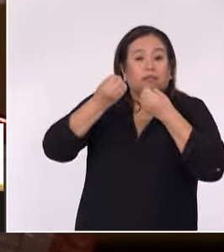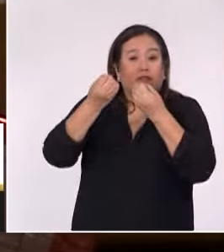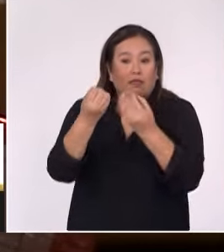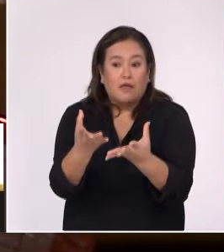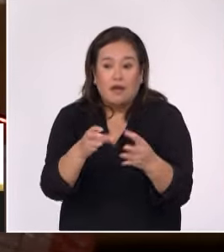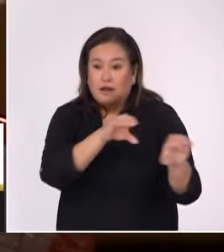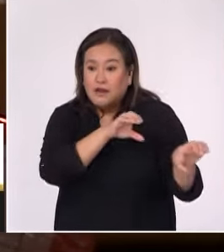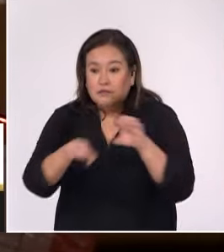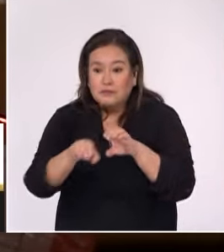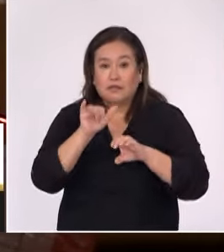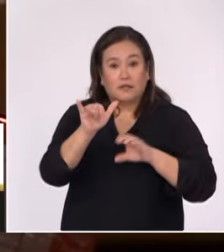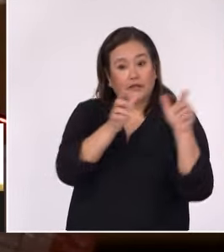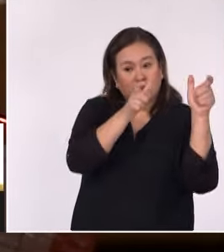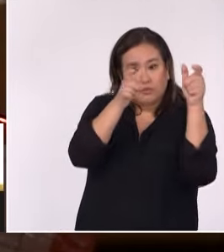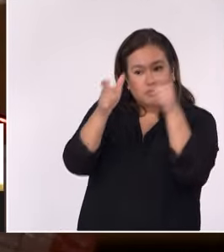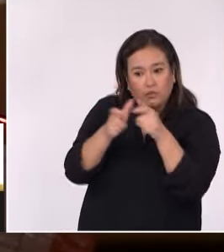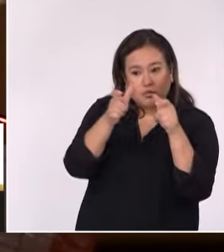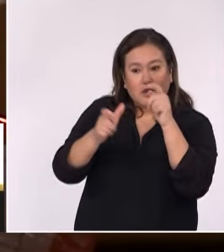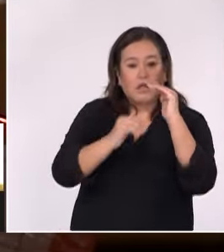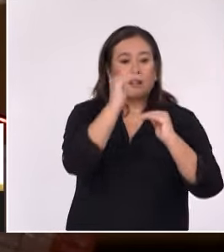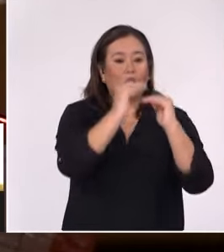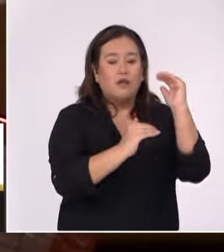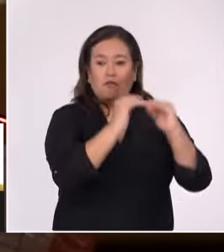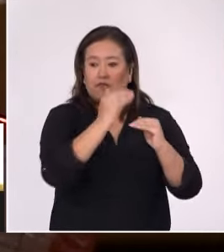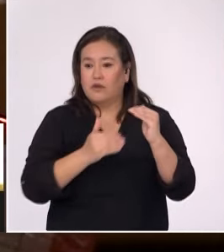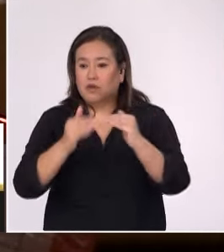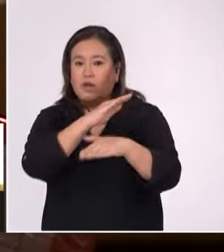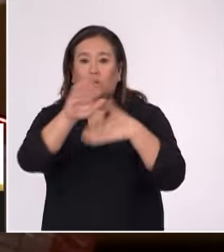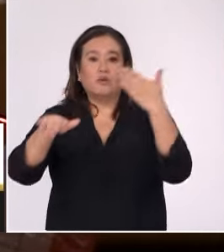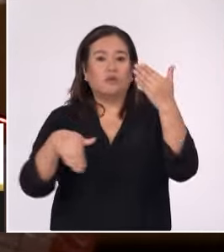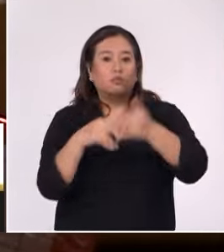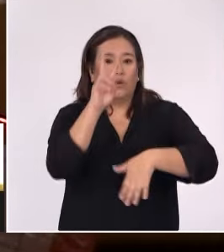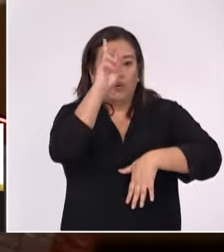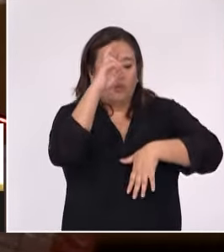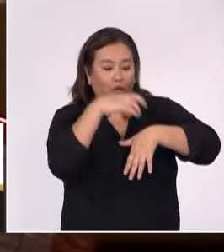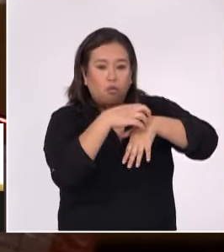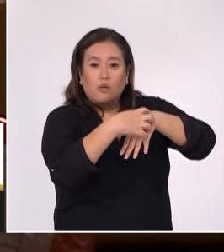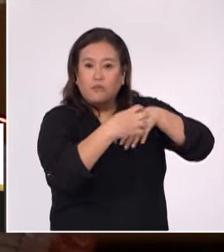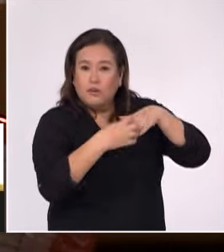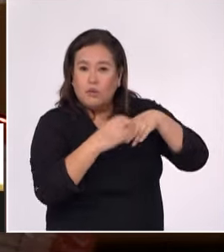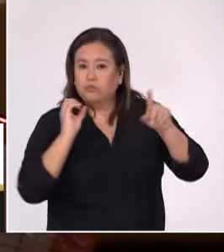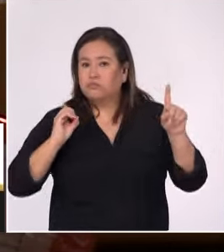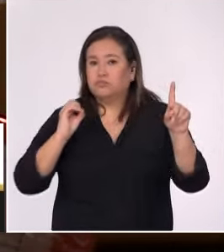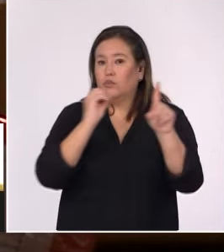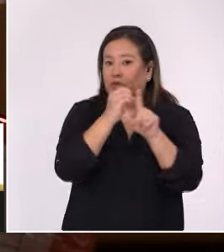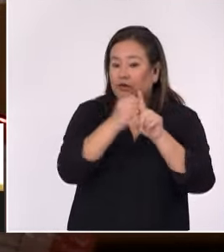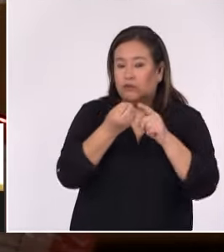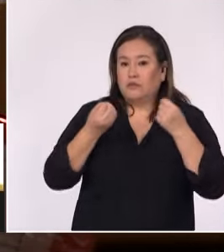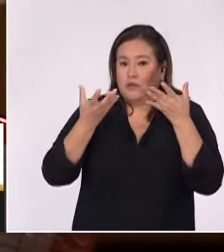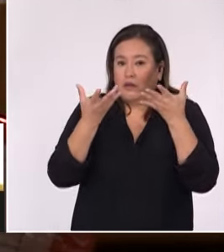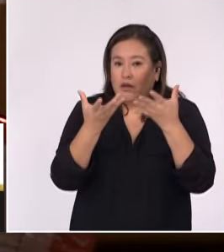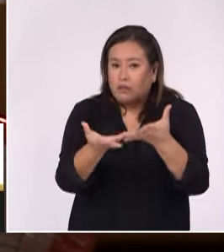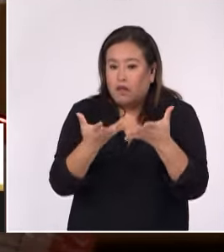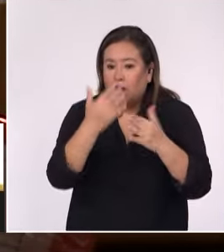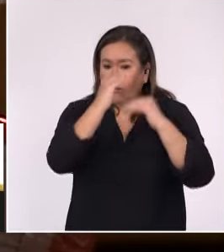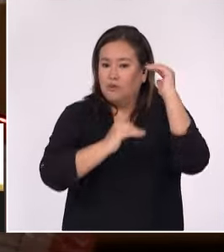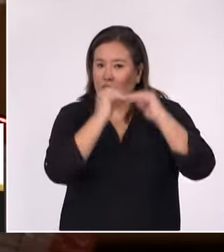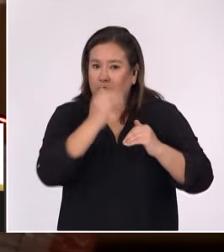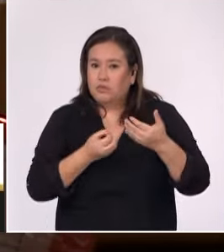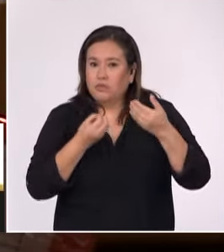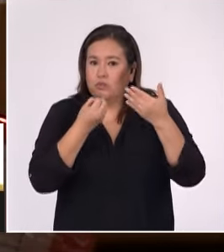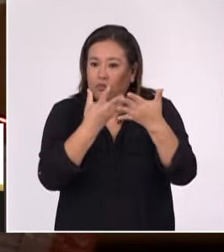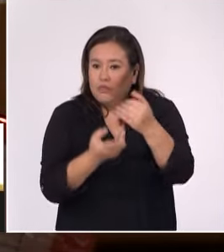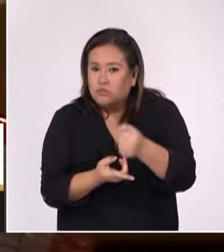y supervisar la infraestructura a nivel nacional con la finalidad de brindar infraestructura para